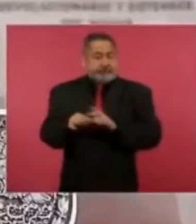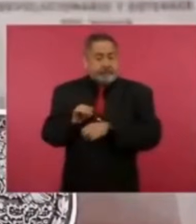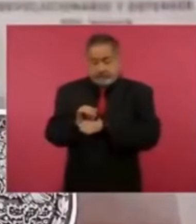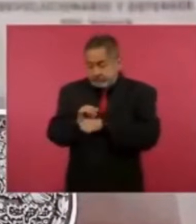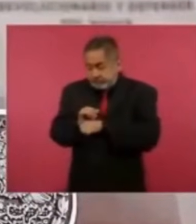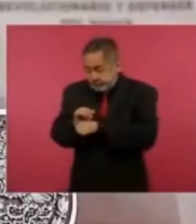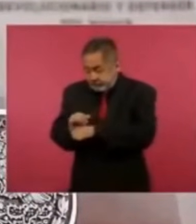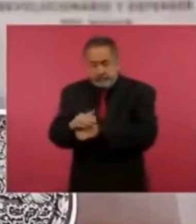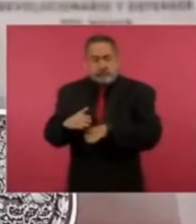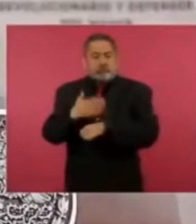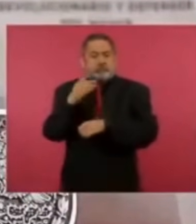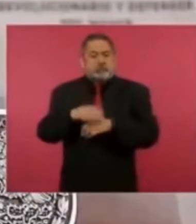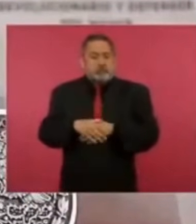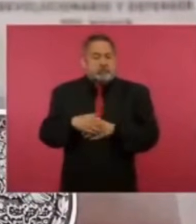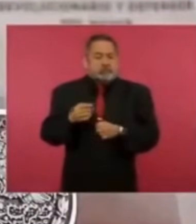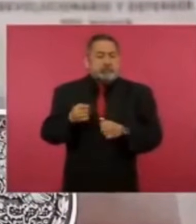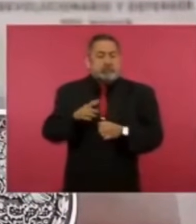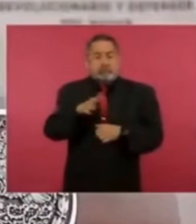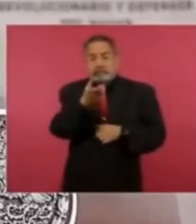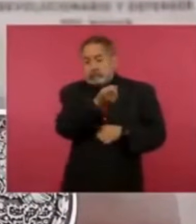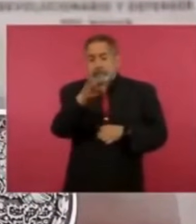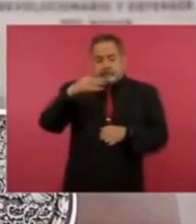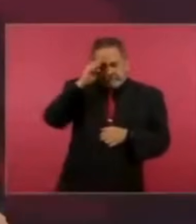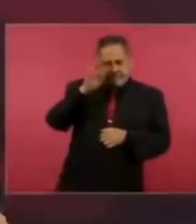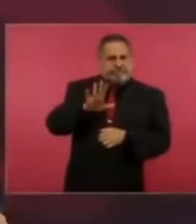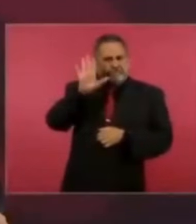investigación se abre por homicidio,